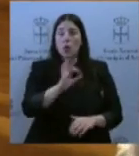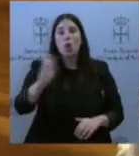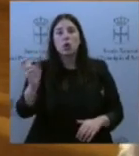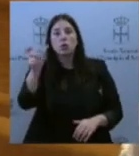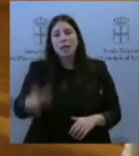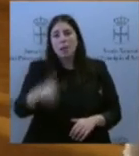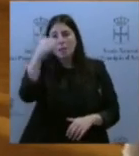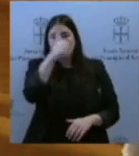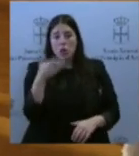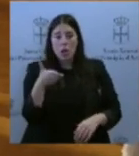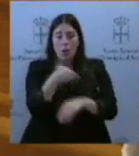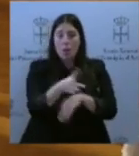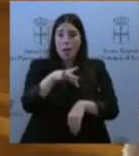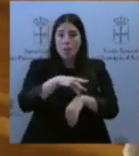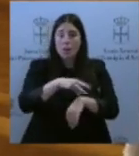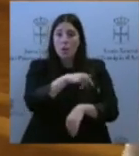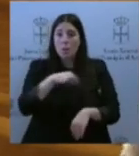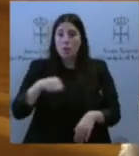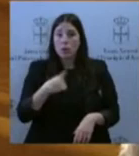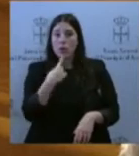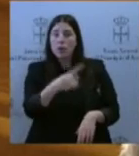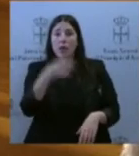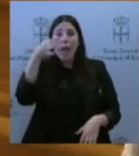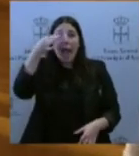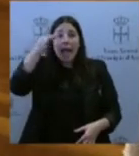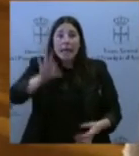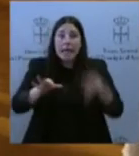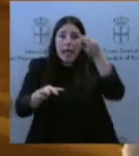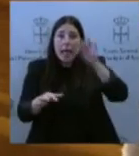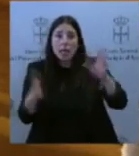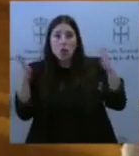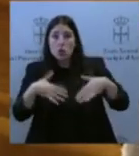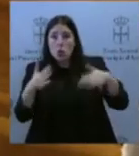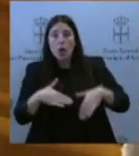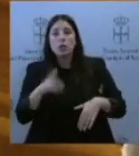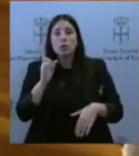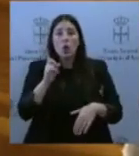no tiene cataratas en oftalmología, sino que sufre un desprendimiento de retina.